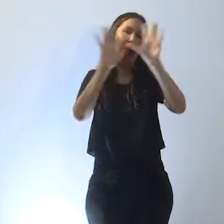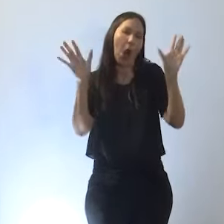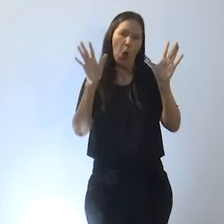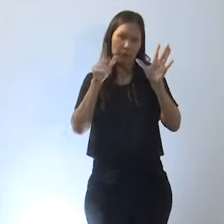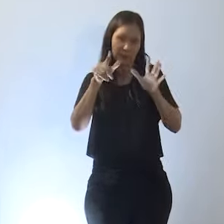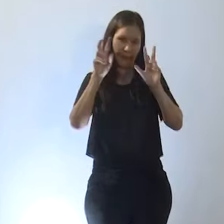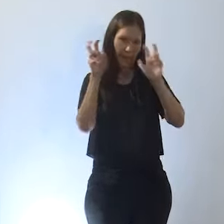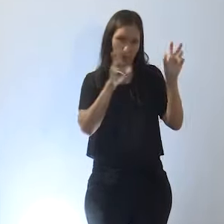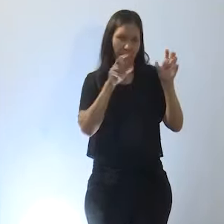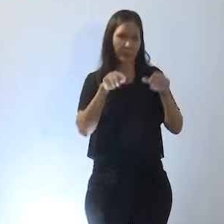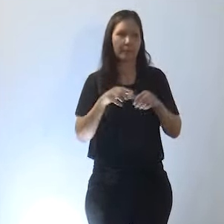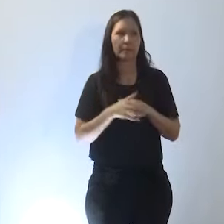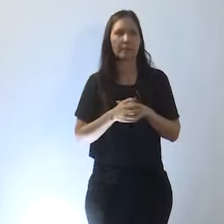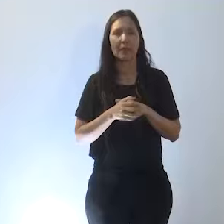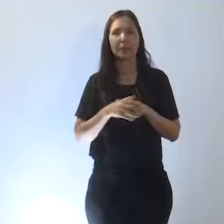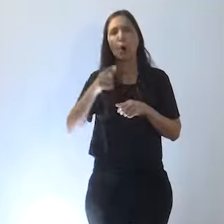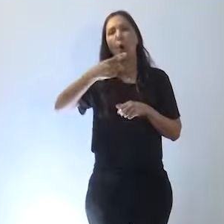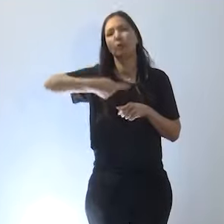hacemos